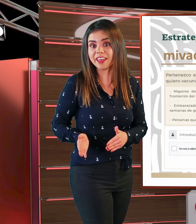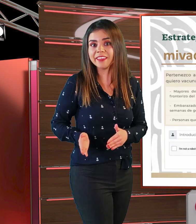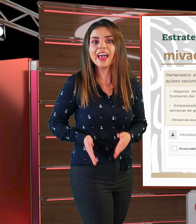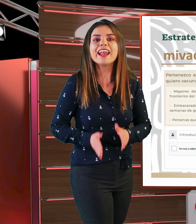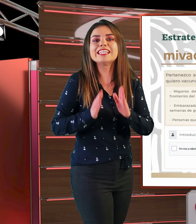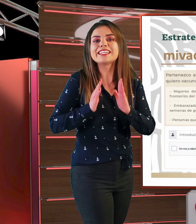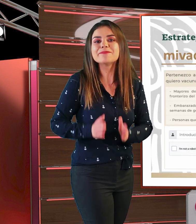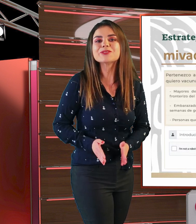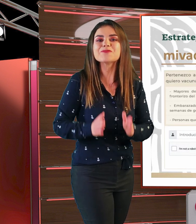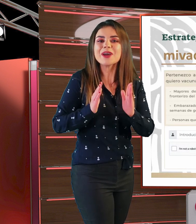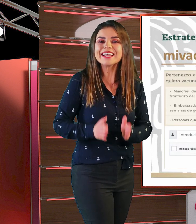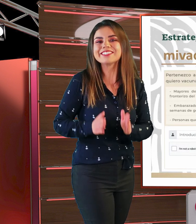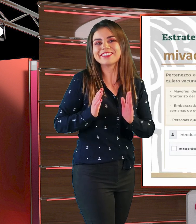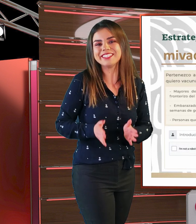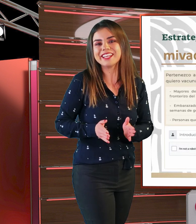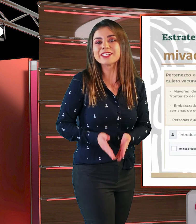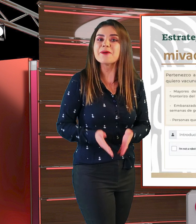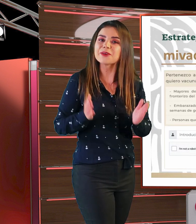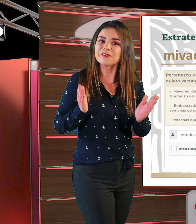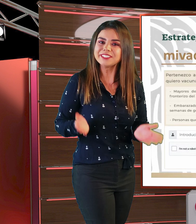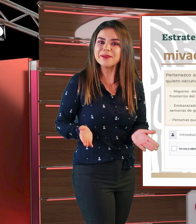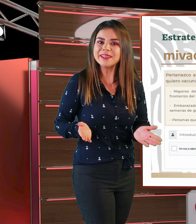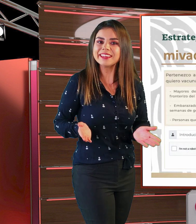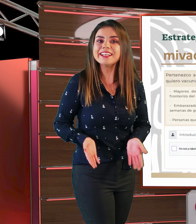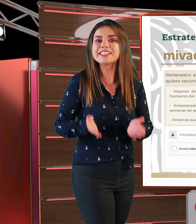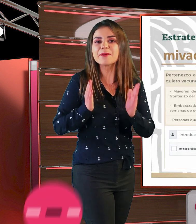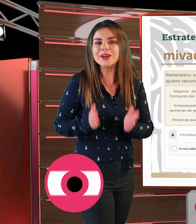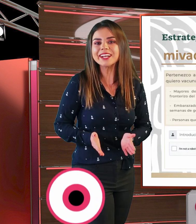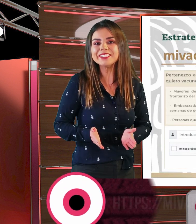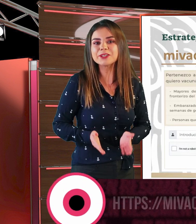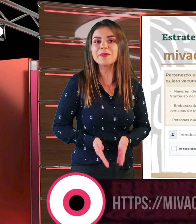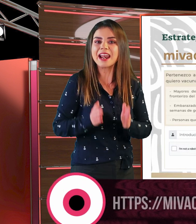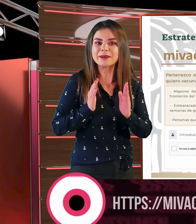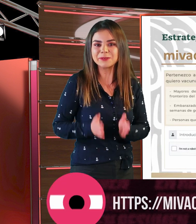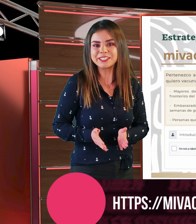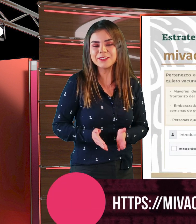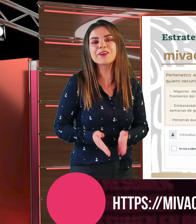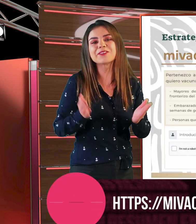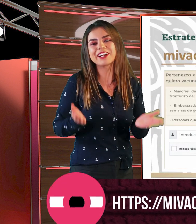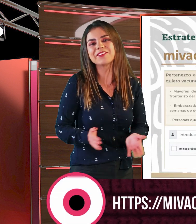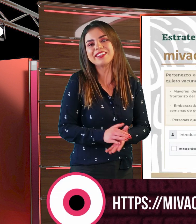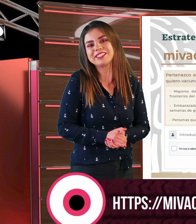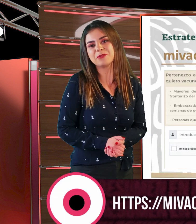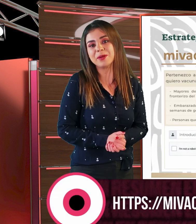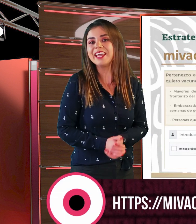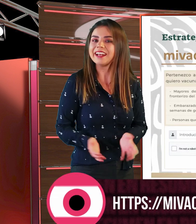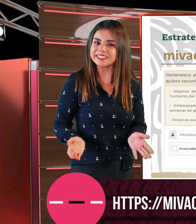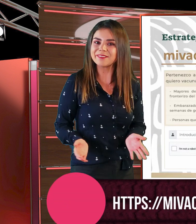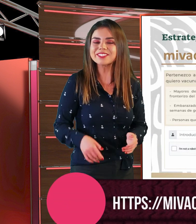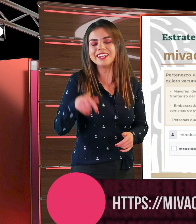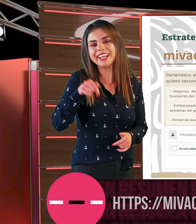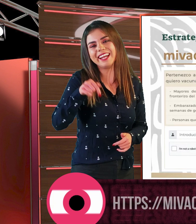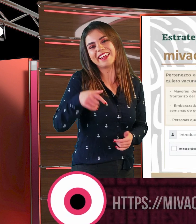años de edad, les tenemos buenas noticias, porque oficialmente se abrió el registro para la vacunación contra el COVID-19.